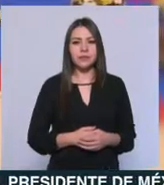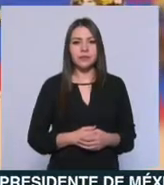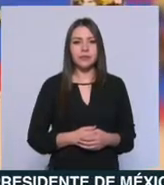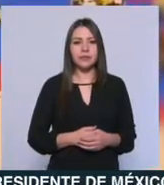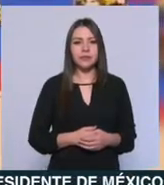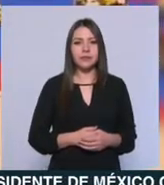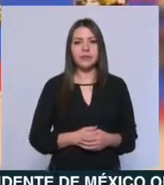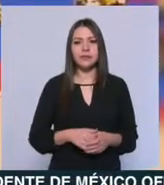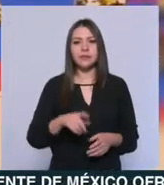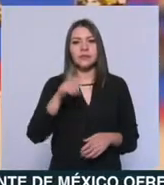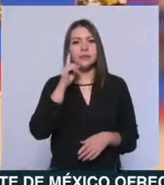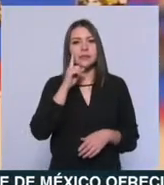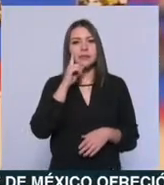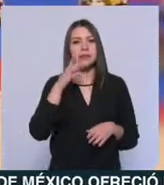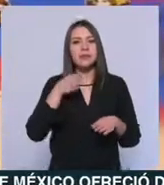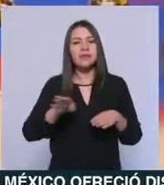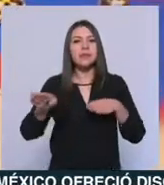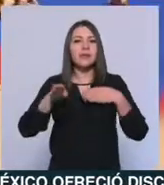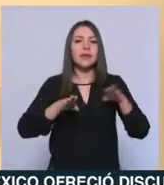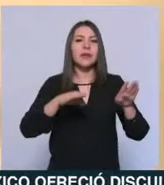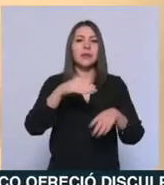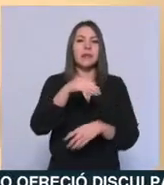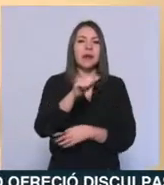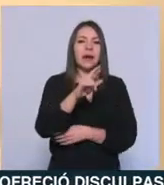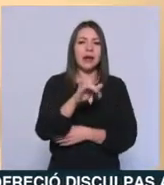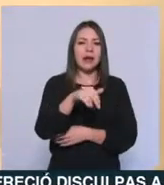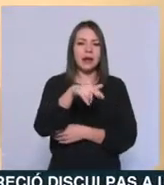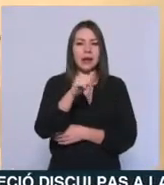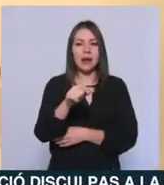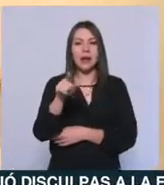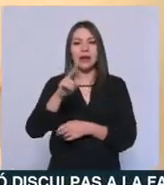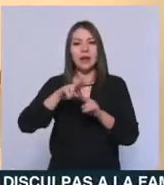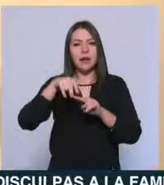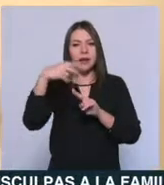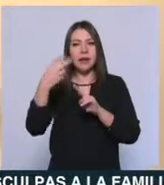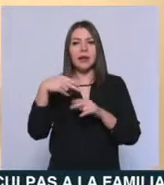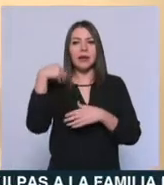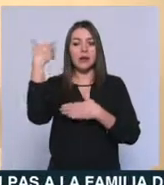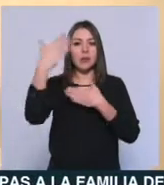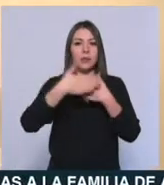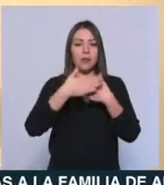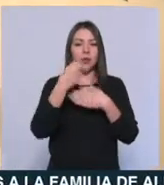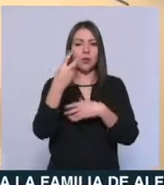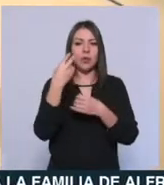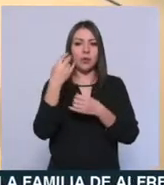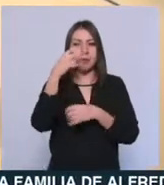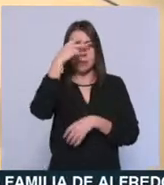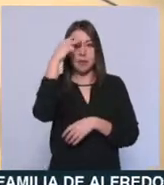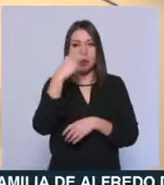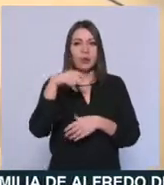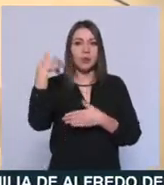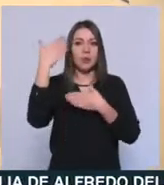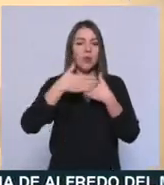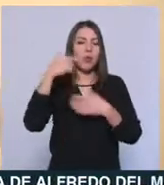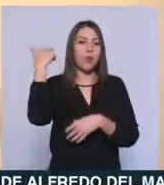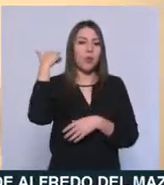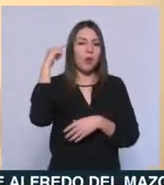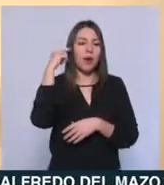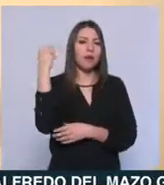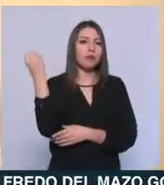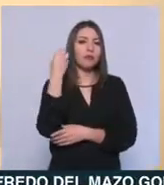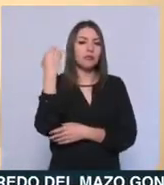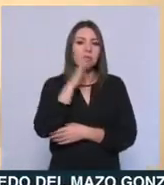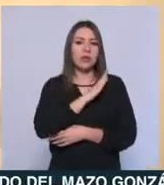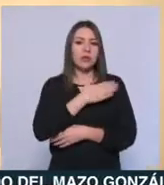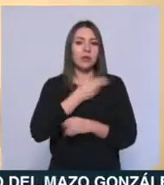Las gimnastas mexicanas Damaris Juárez y Marina Malpica competirán este fin de semana en la Copa de Gimnasia Rítmica en Guadalajara, evento español que reunirá a